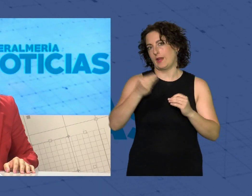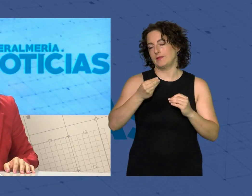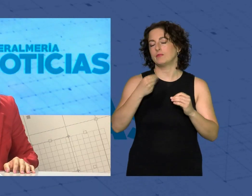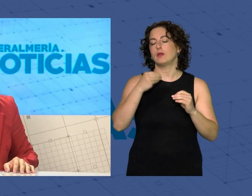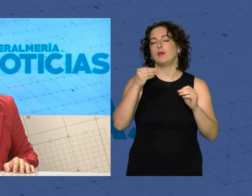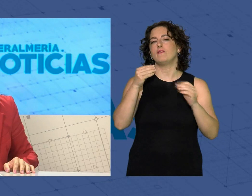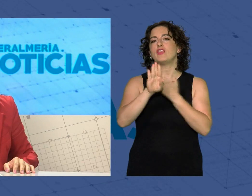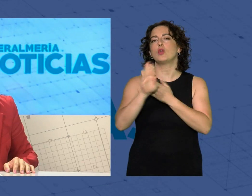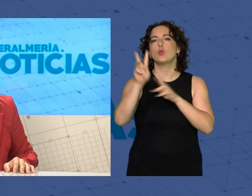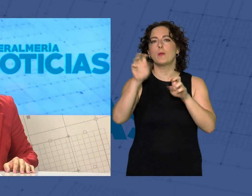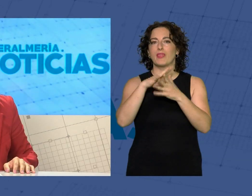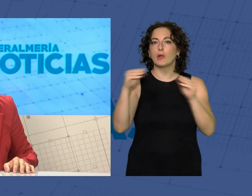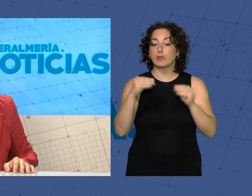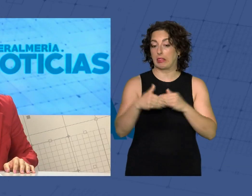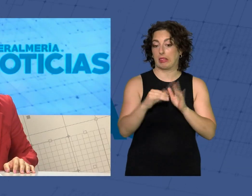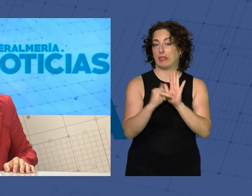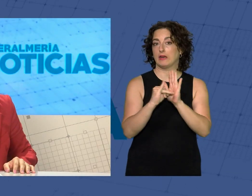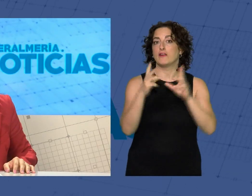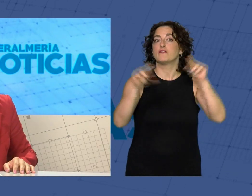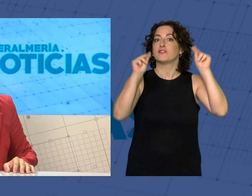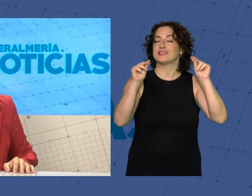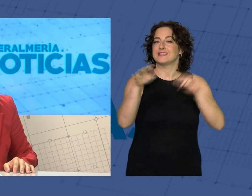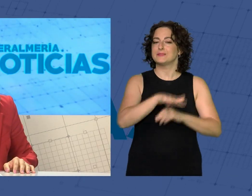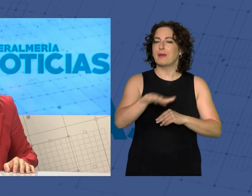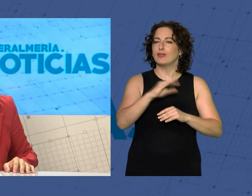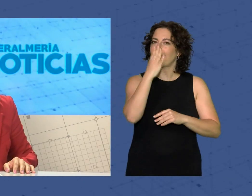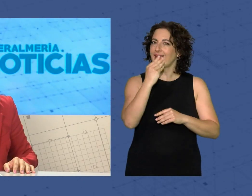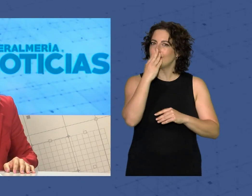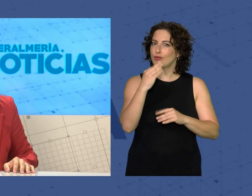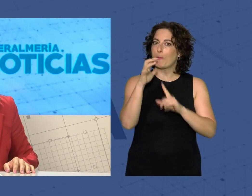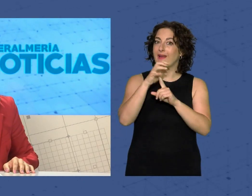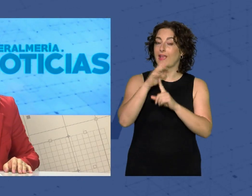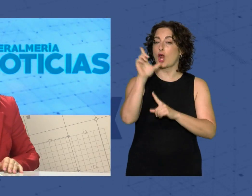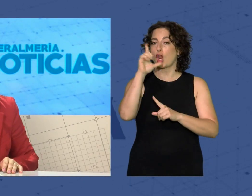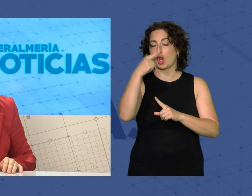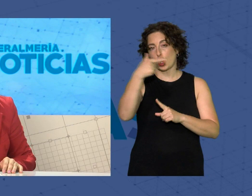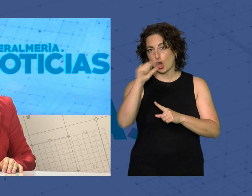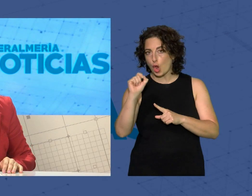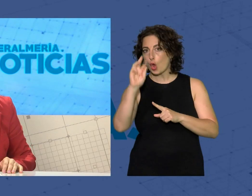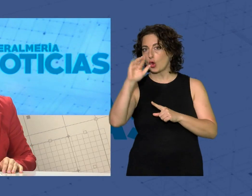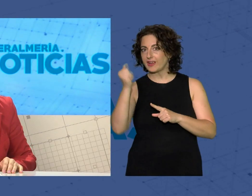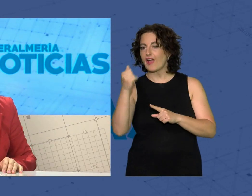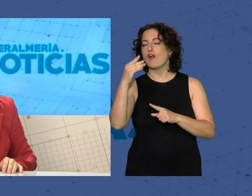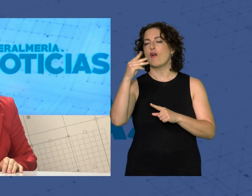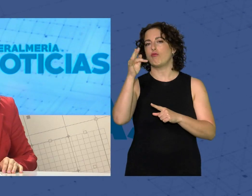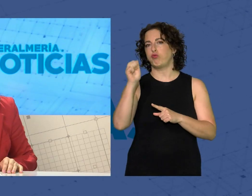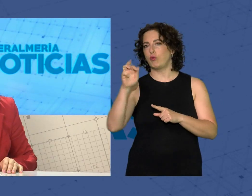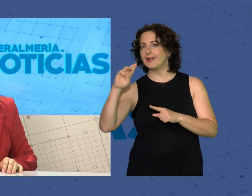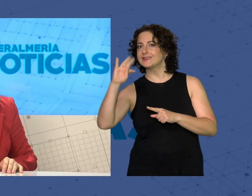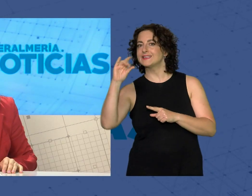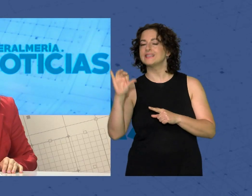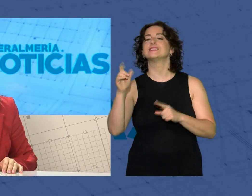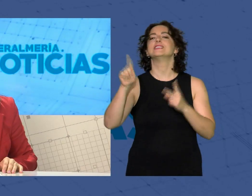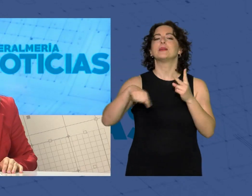Y es que en breve estará terminado el nuevo espacio canino ubicado en el Parque de Gloria Fuertes. Además, conocimos uno de esos negocios